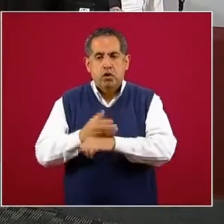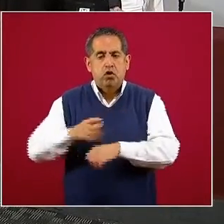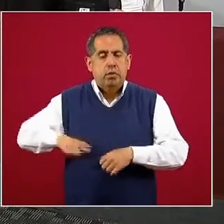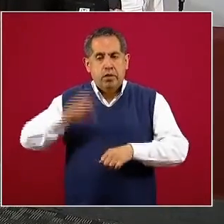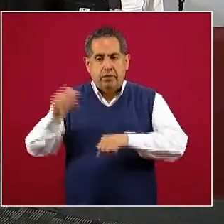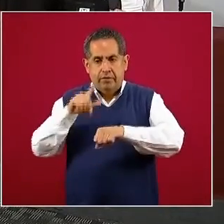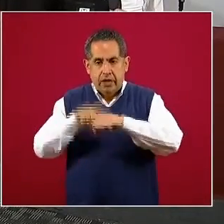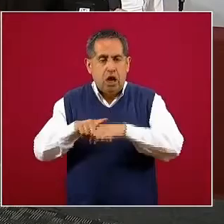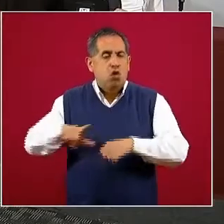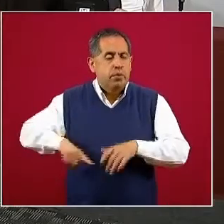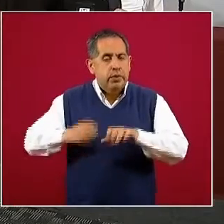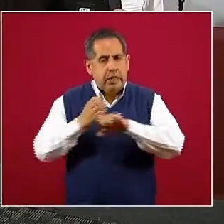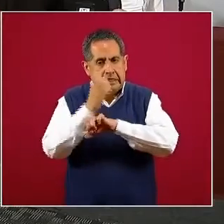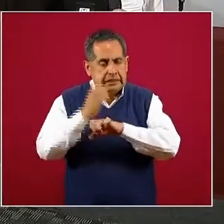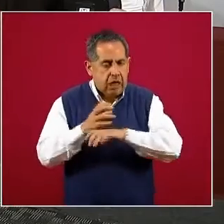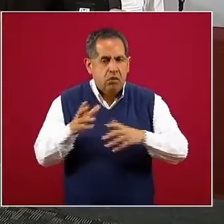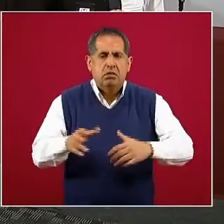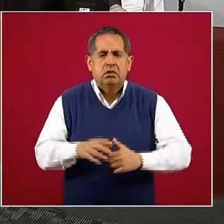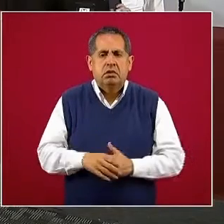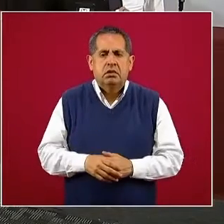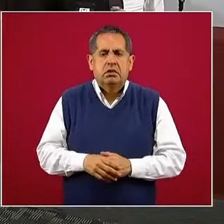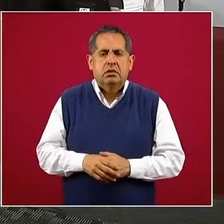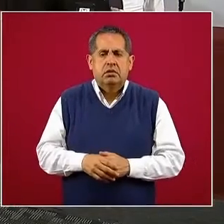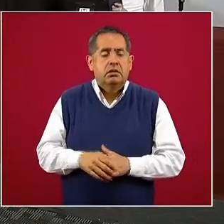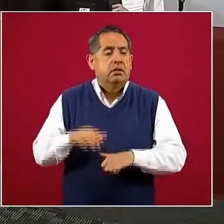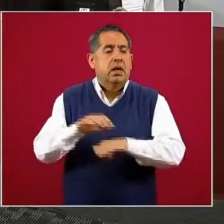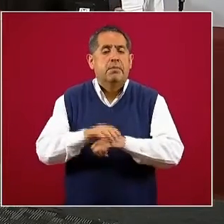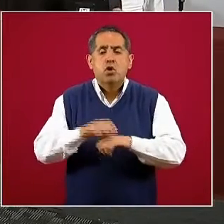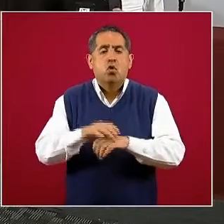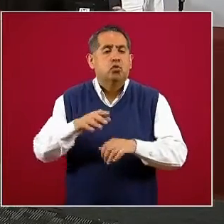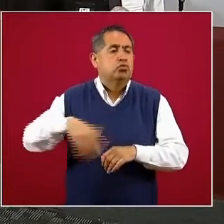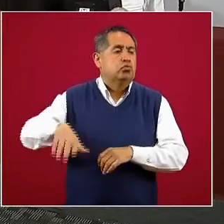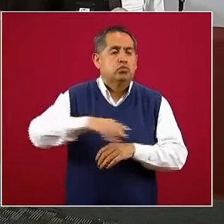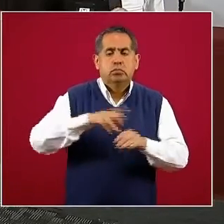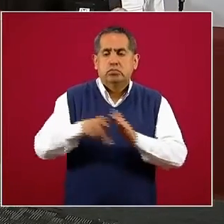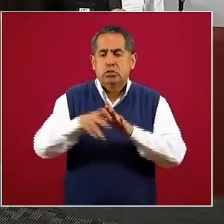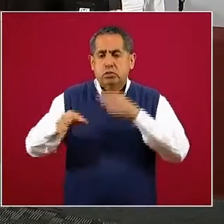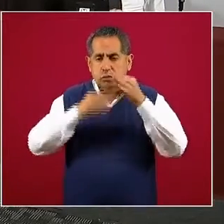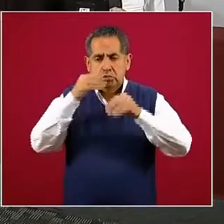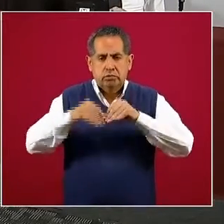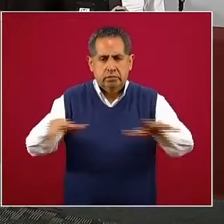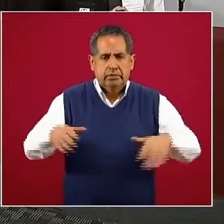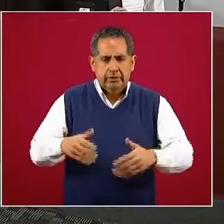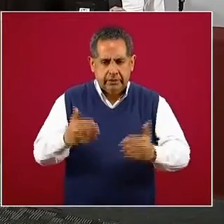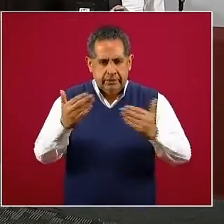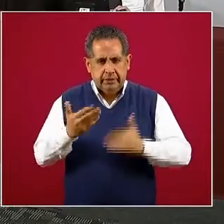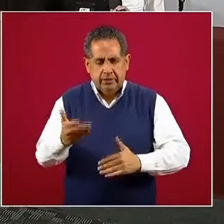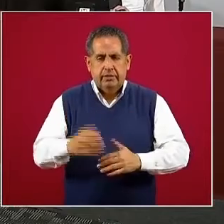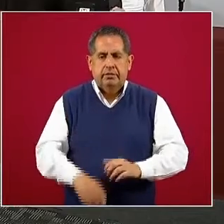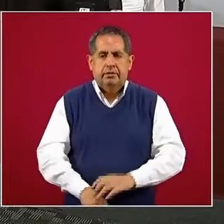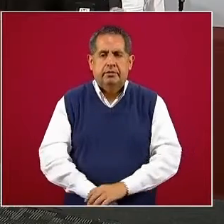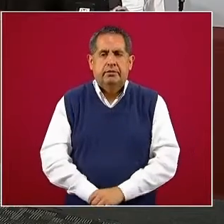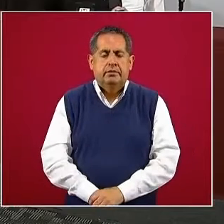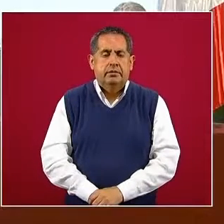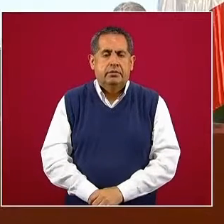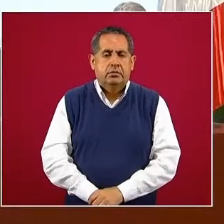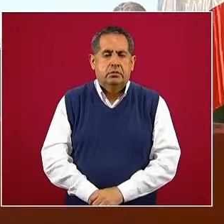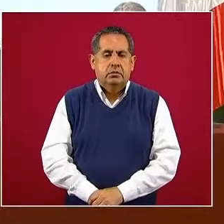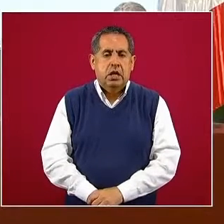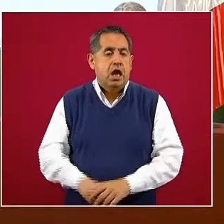apoyar la producción de alimentos saludables para el autoconsumo y el mercado regional y estatal,